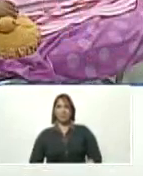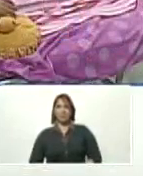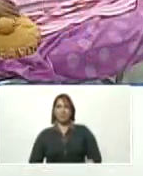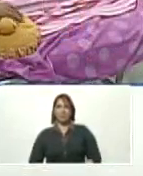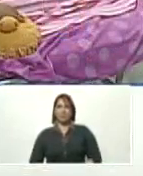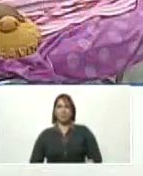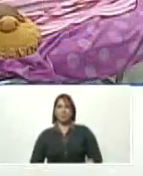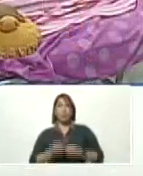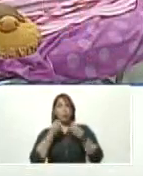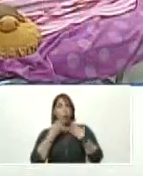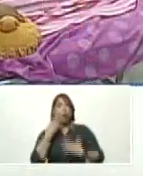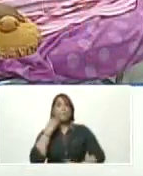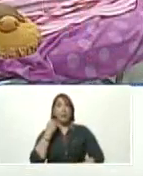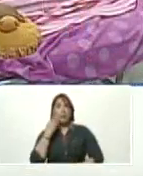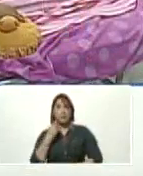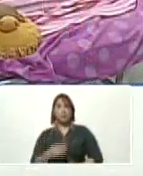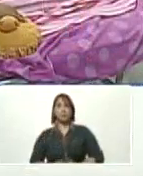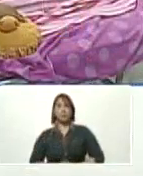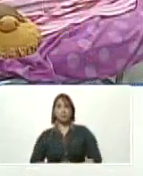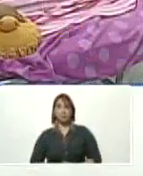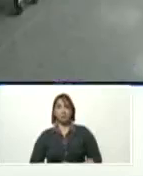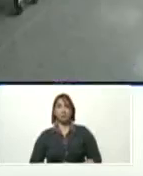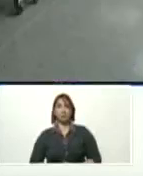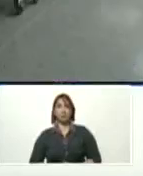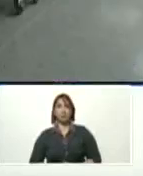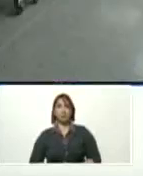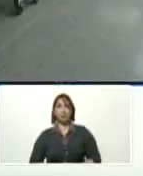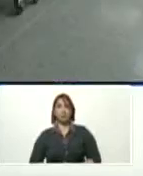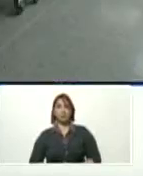Qué buena experiencia, ¿verdad?